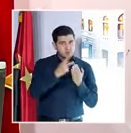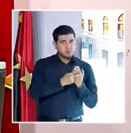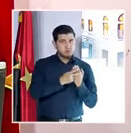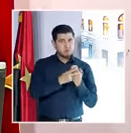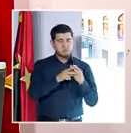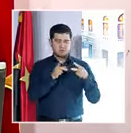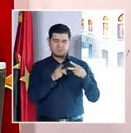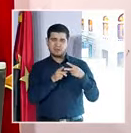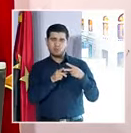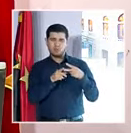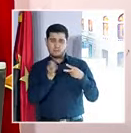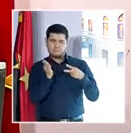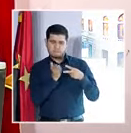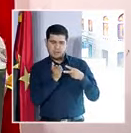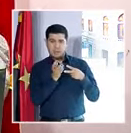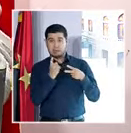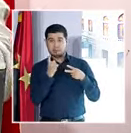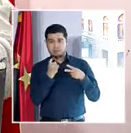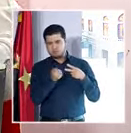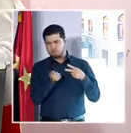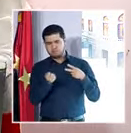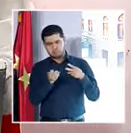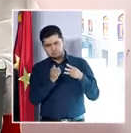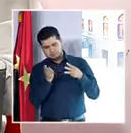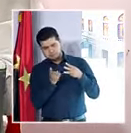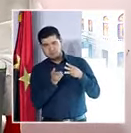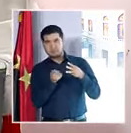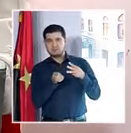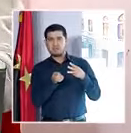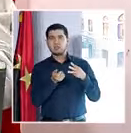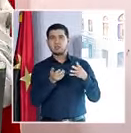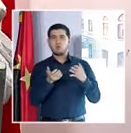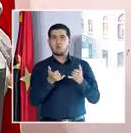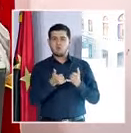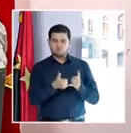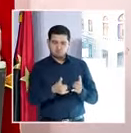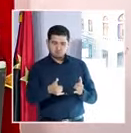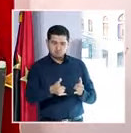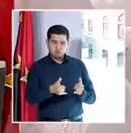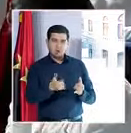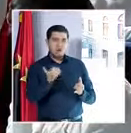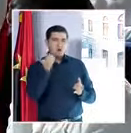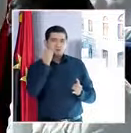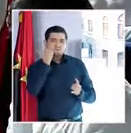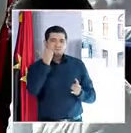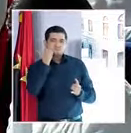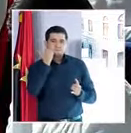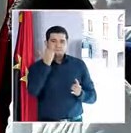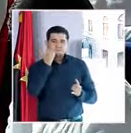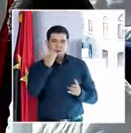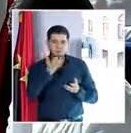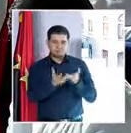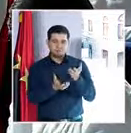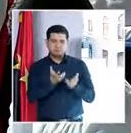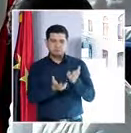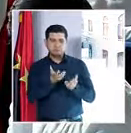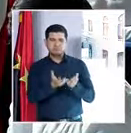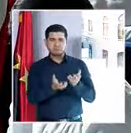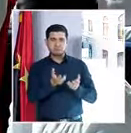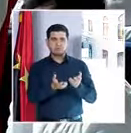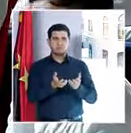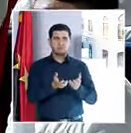meses una tercera fase que tiene que ver con la gasificación en los municipios, pero especialmente